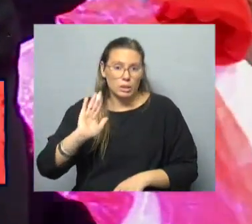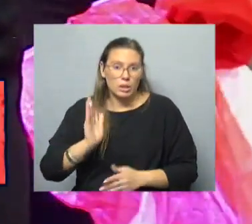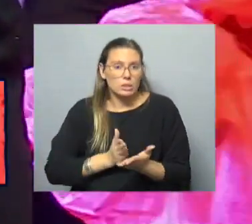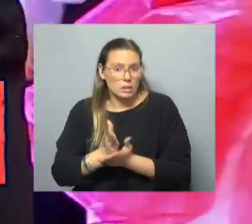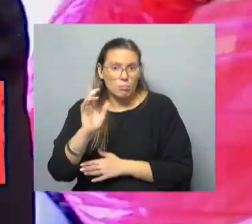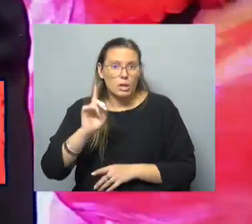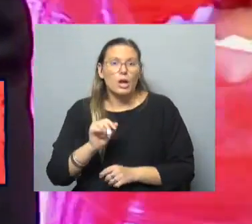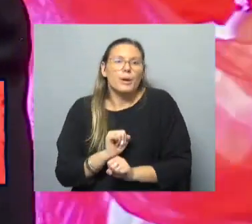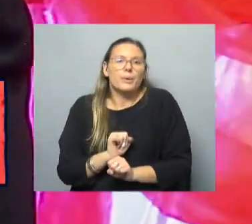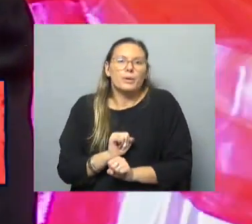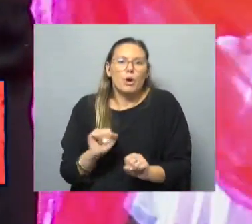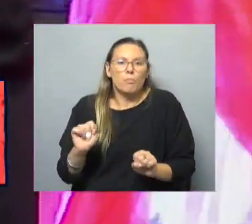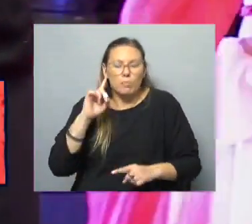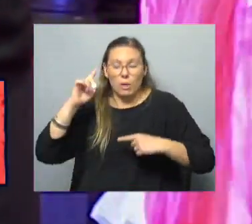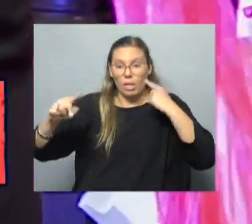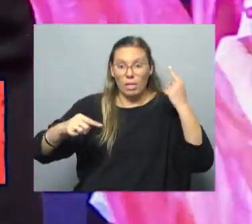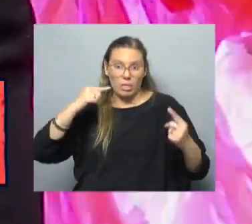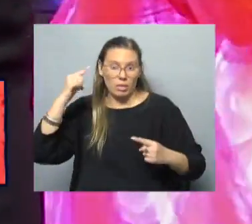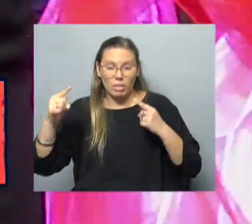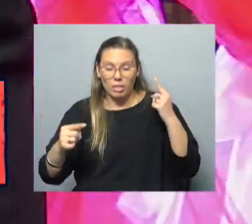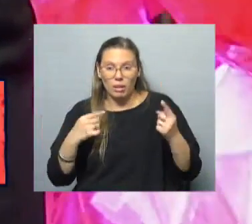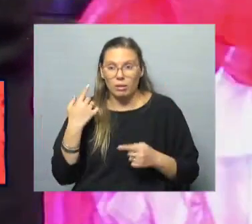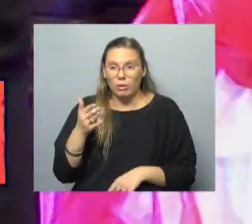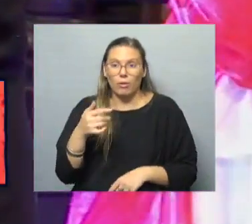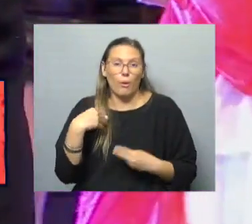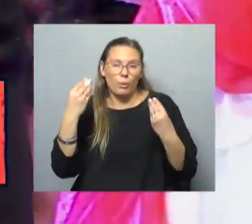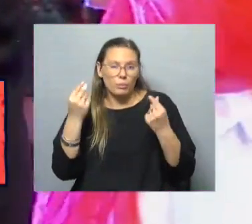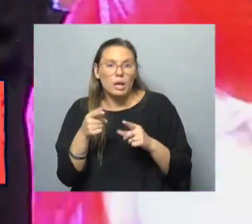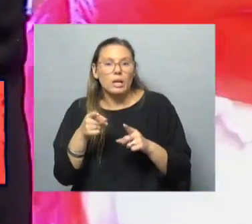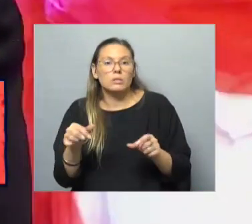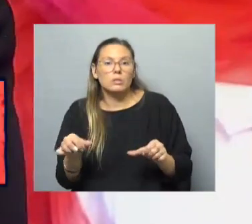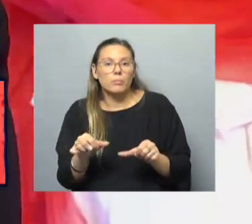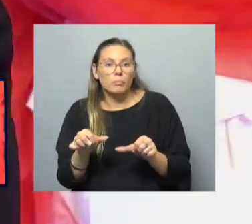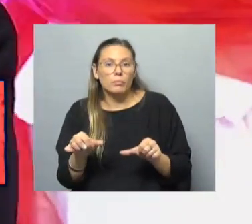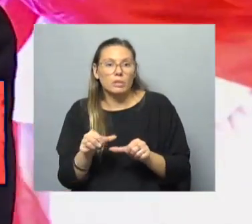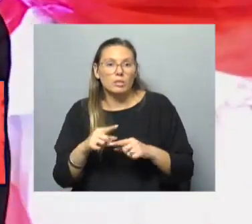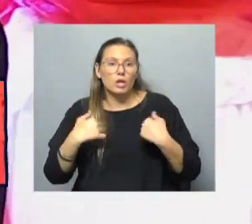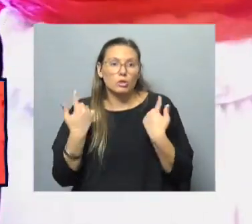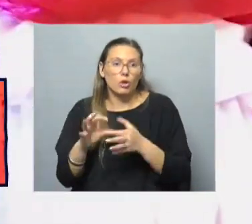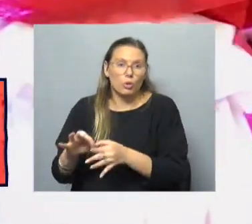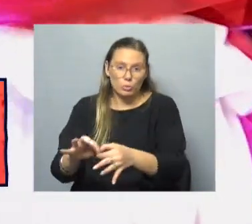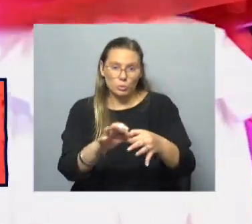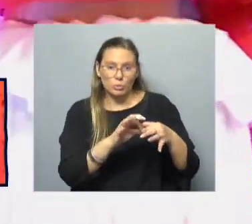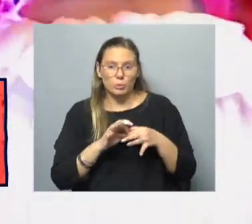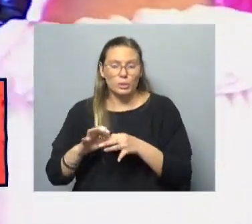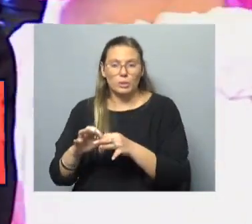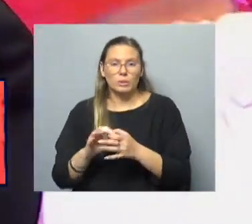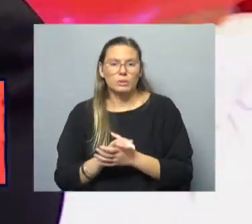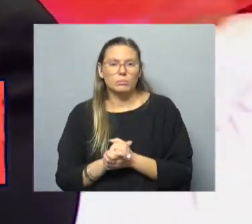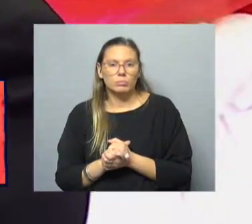podemos distraernos, y eso se hace entre todos juntos, estando todos